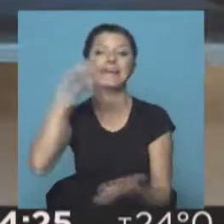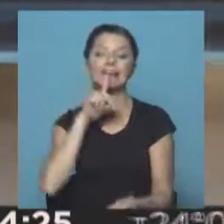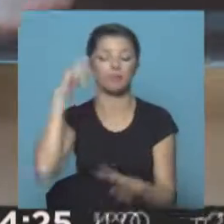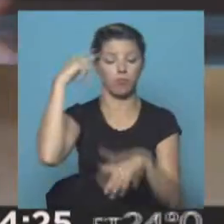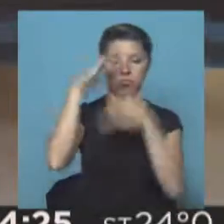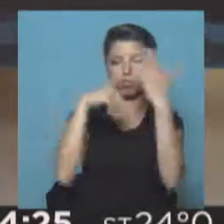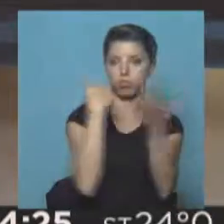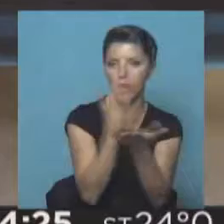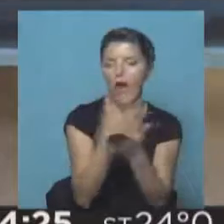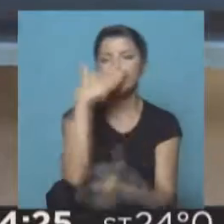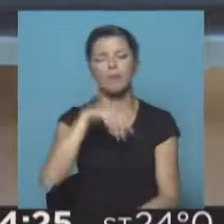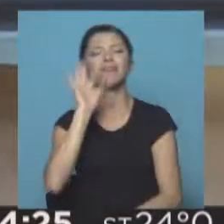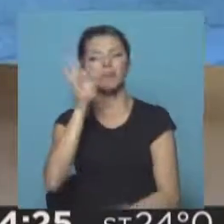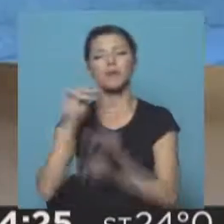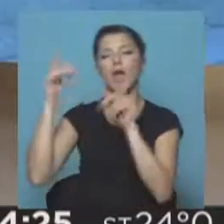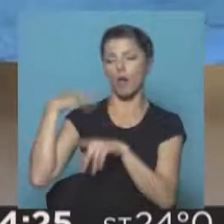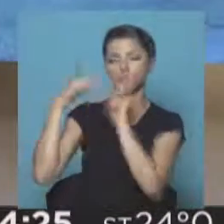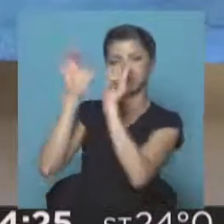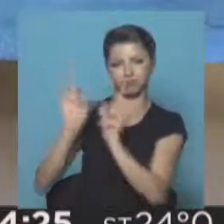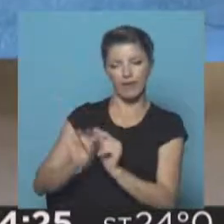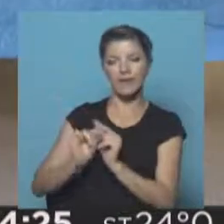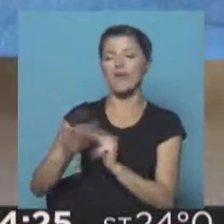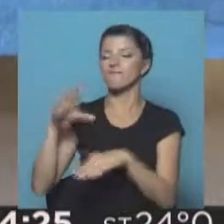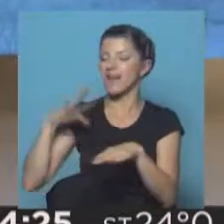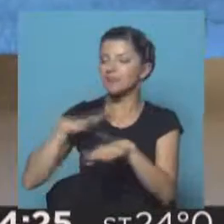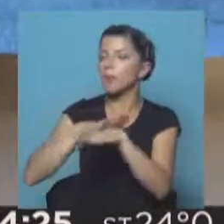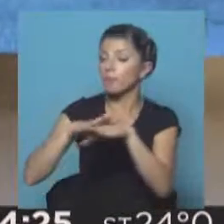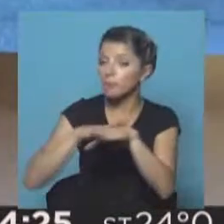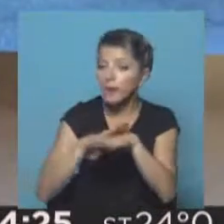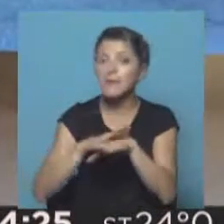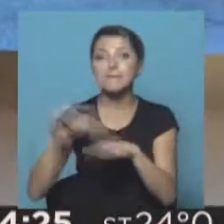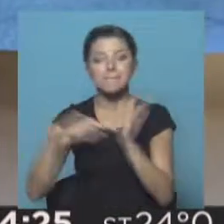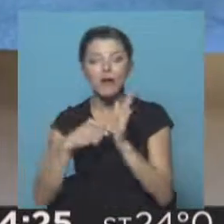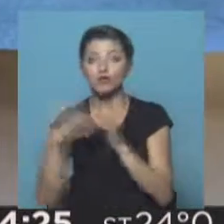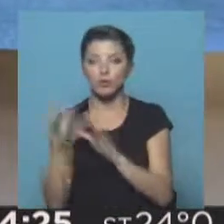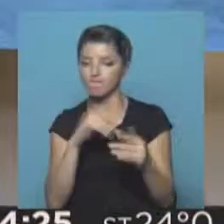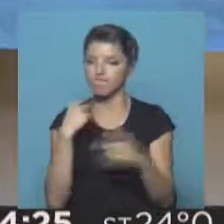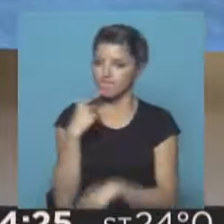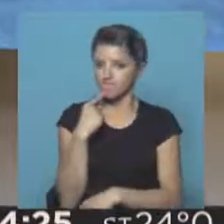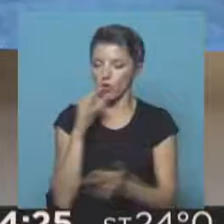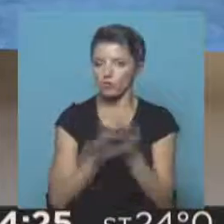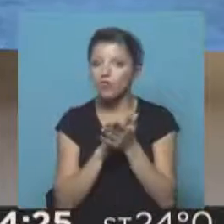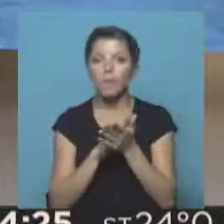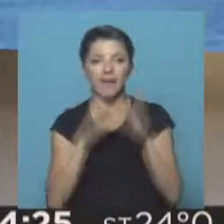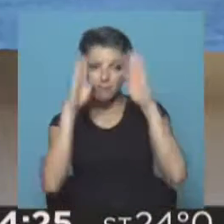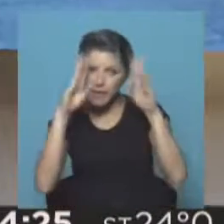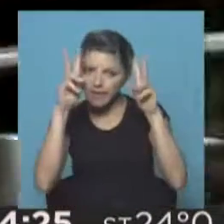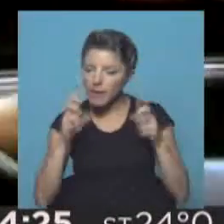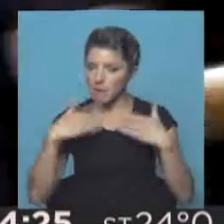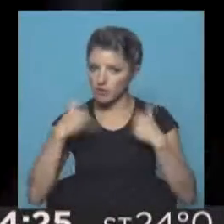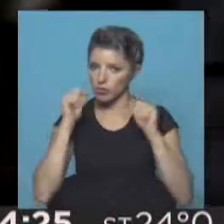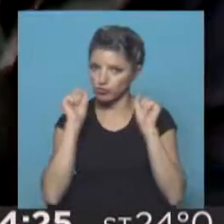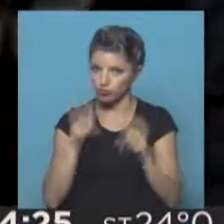una neumonía mal curada. Ella ya regresó a la campaña. Sin embargo, la inquietud sigue y el tema de su salud está en el centro de la campaña.